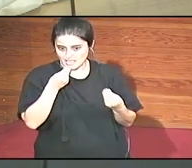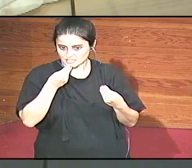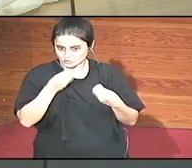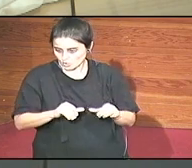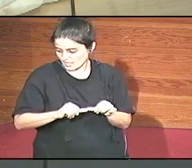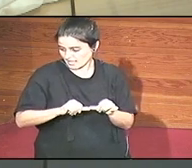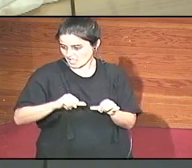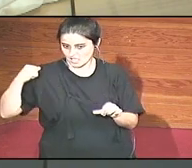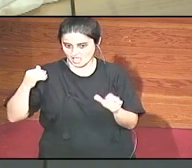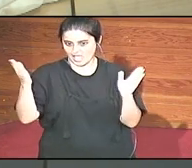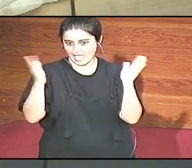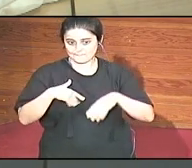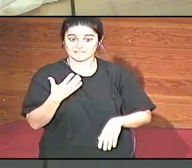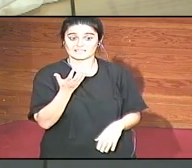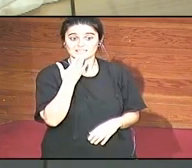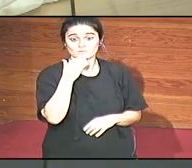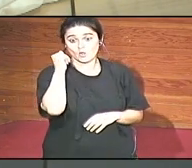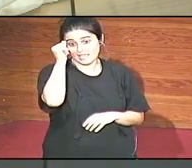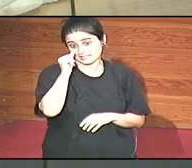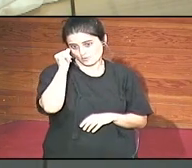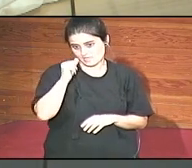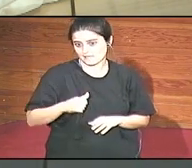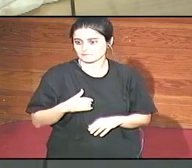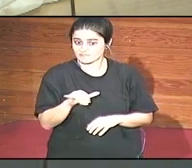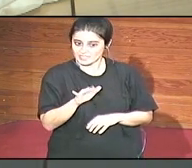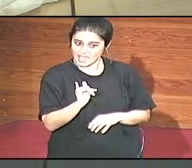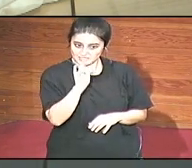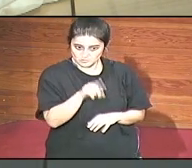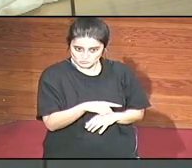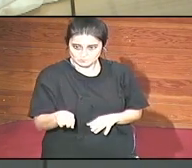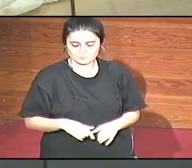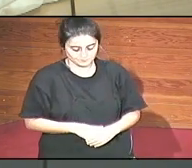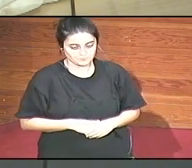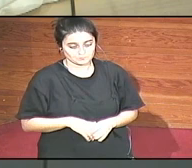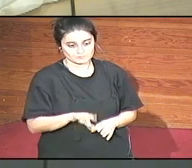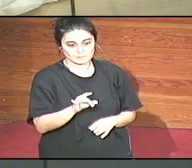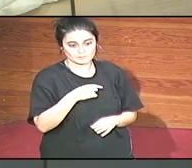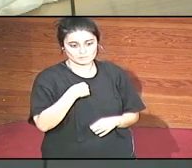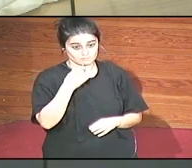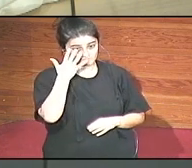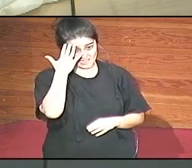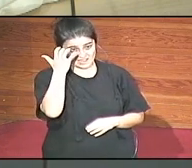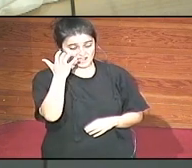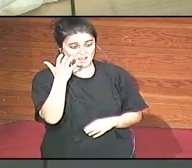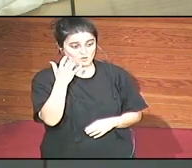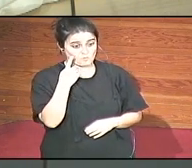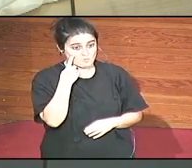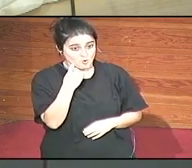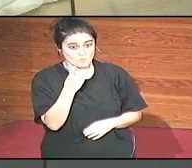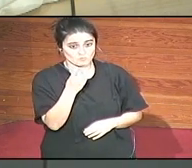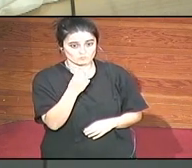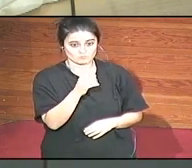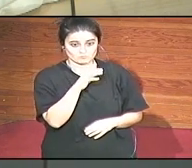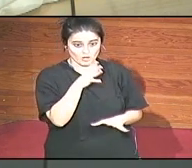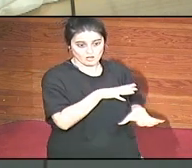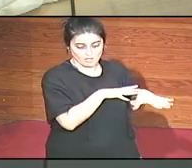marcada como por ejemplo etiopía que comentabas y yo creo que se nota en él no solo por la colonización pero